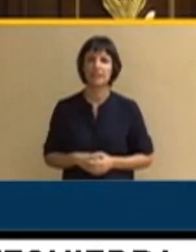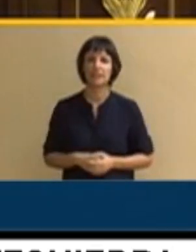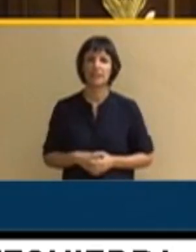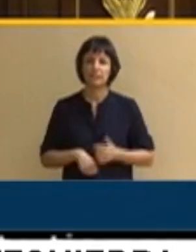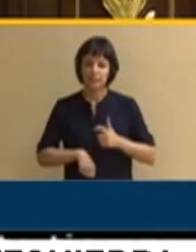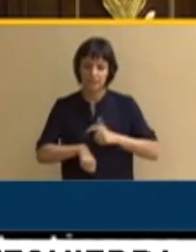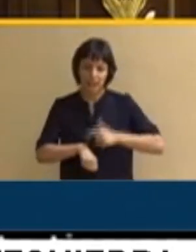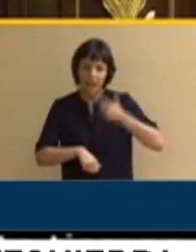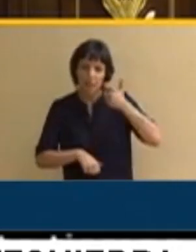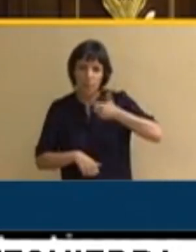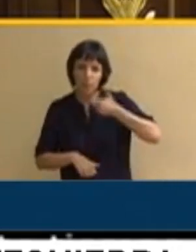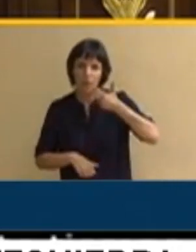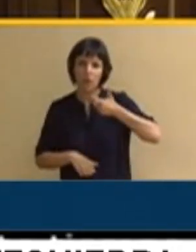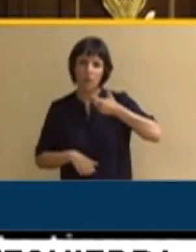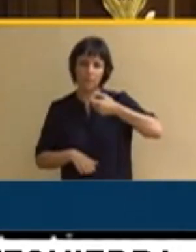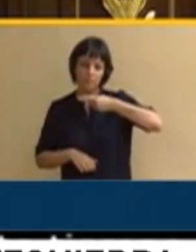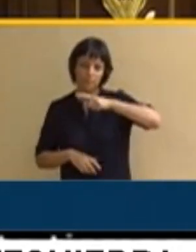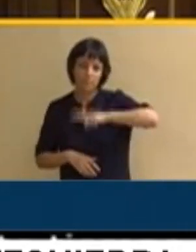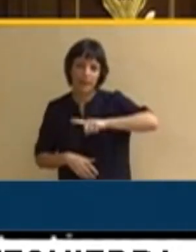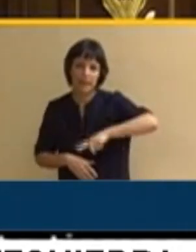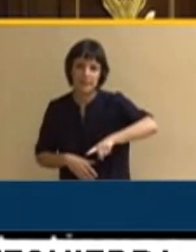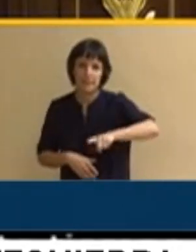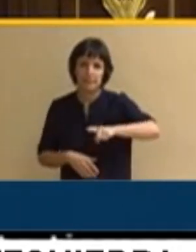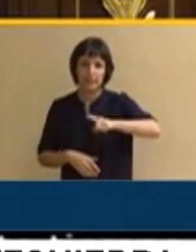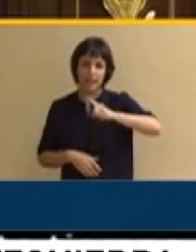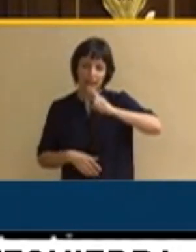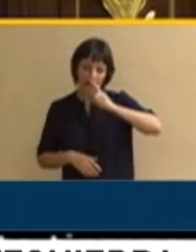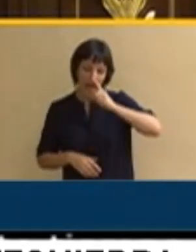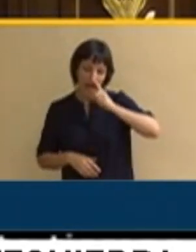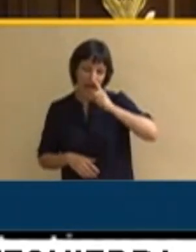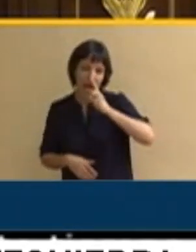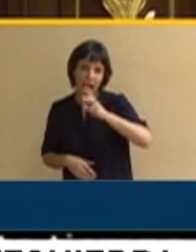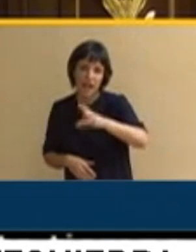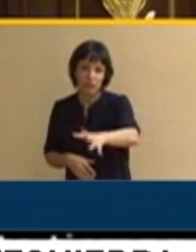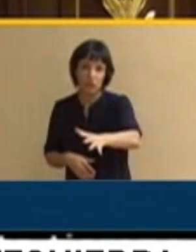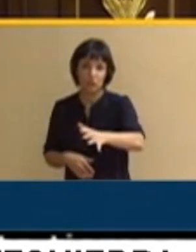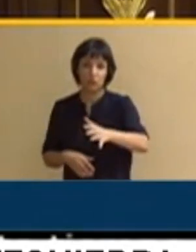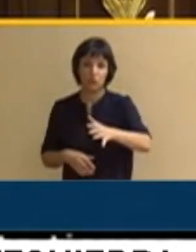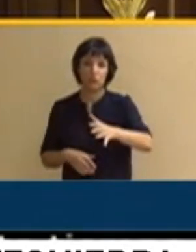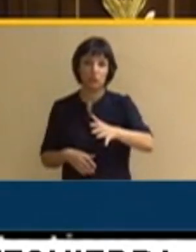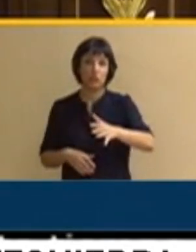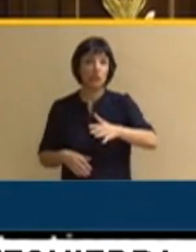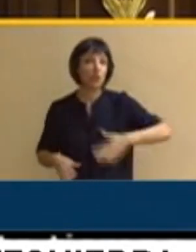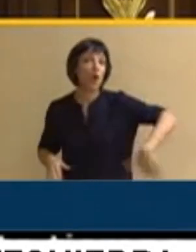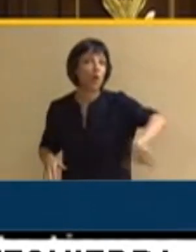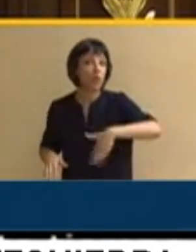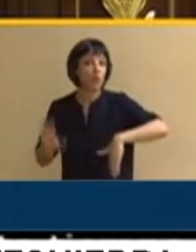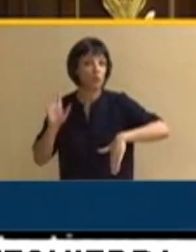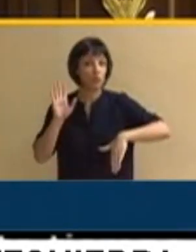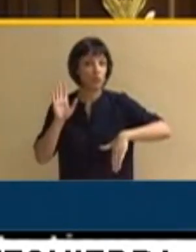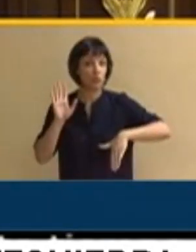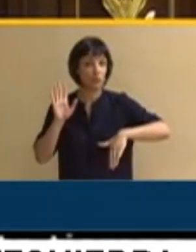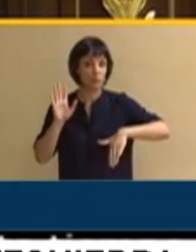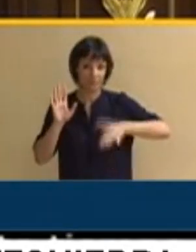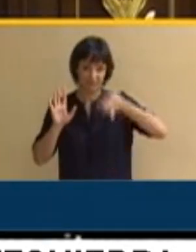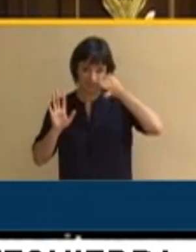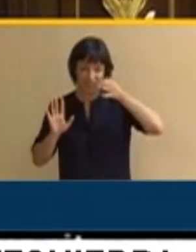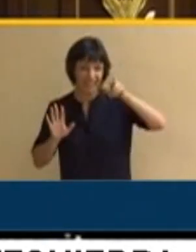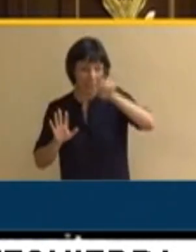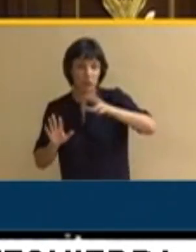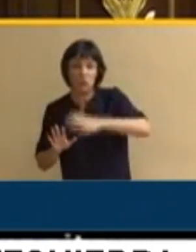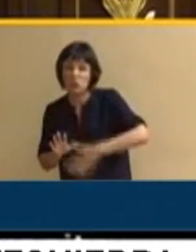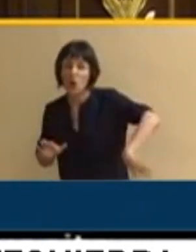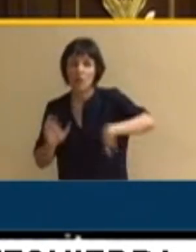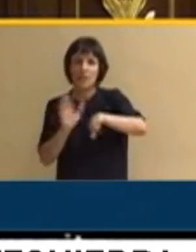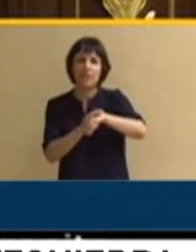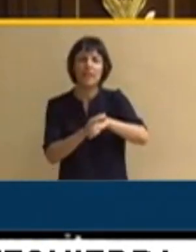cuántos años, todos, todos, repito, toda la izquierda, tenga la bandera